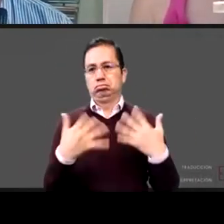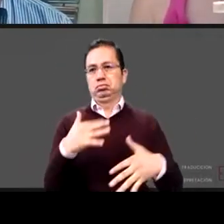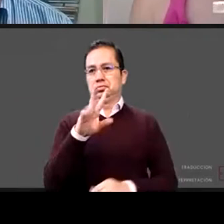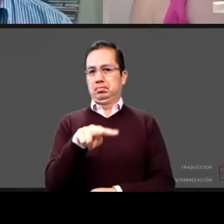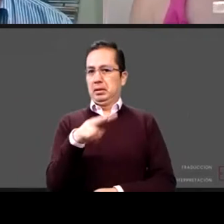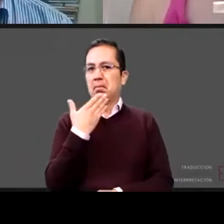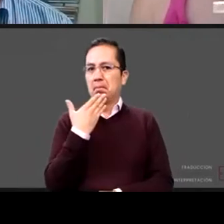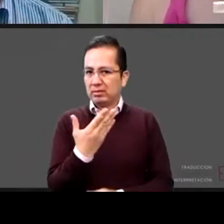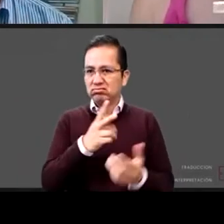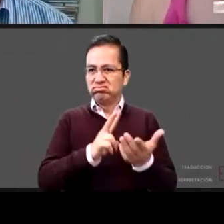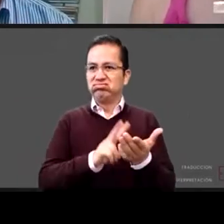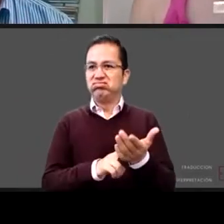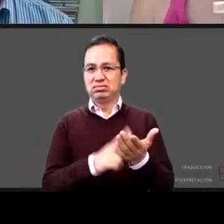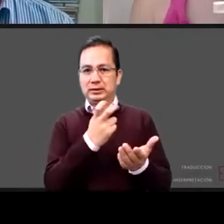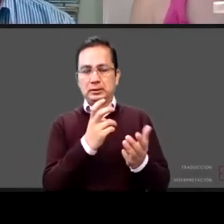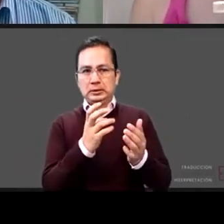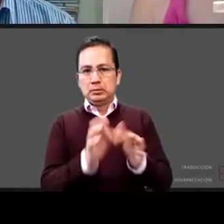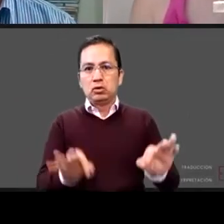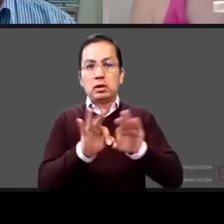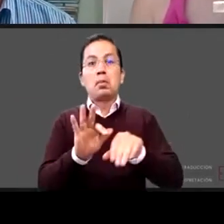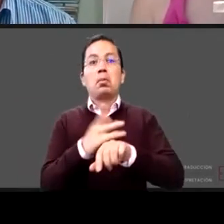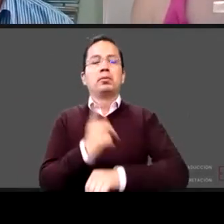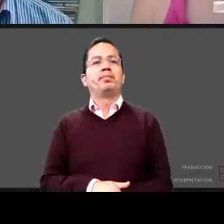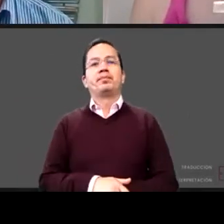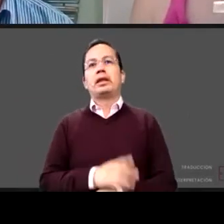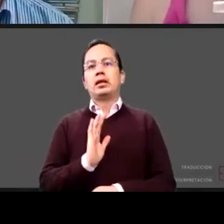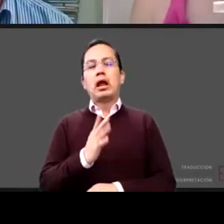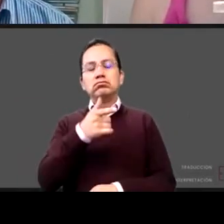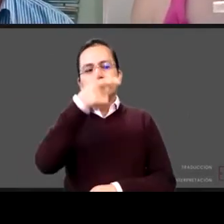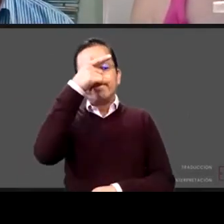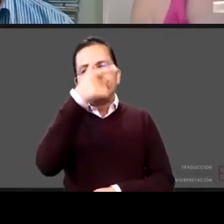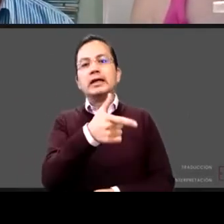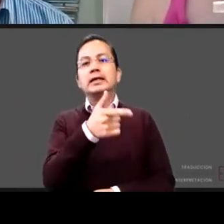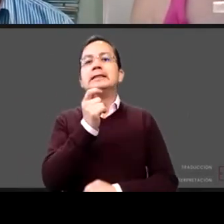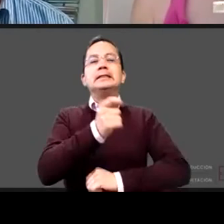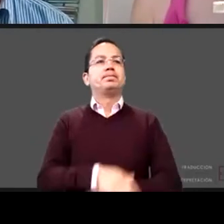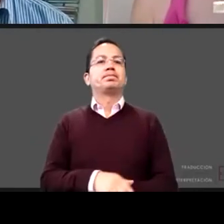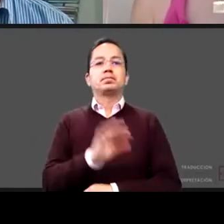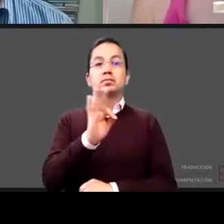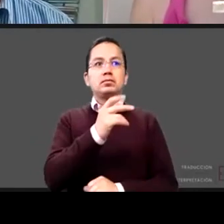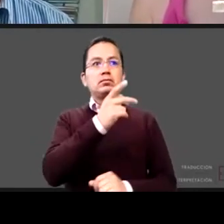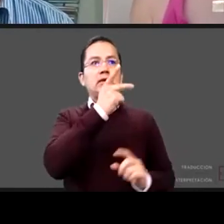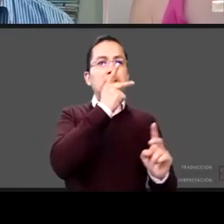pues, que este efecto que puede tener, que para muchos padres, madres y cuidadores puede tener el ejercicio